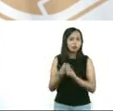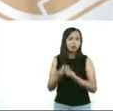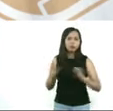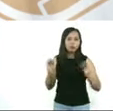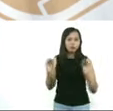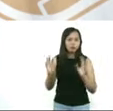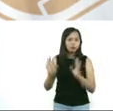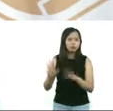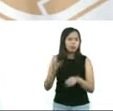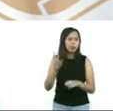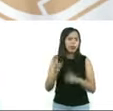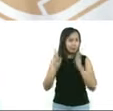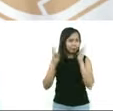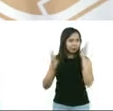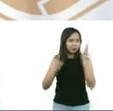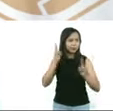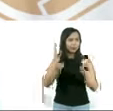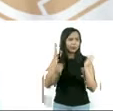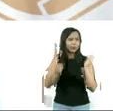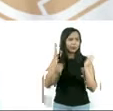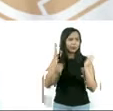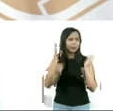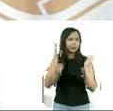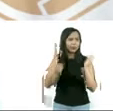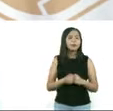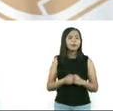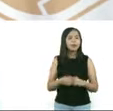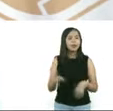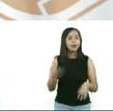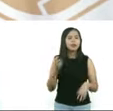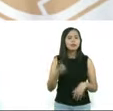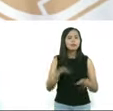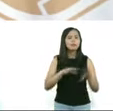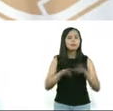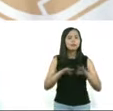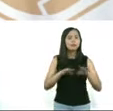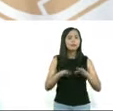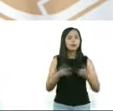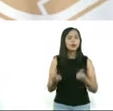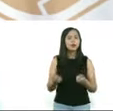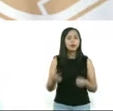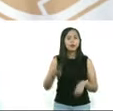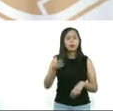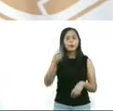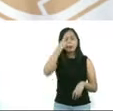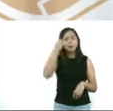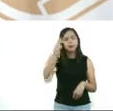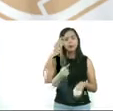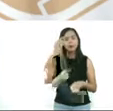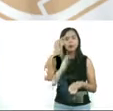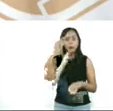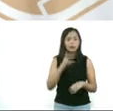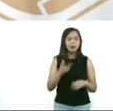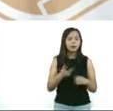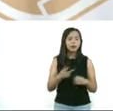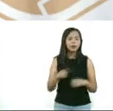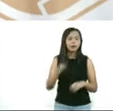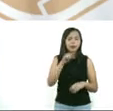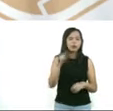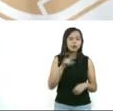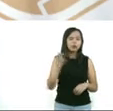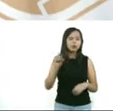y es parte de este trabajo que vamos a hacer o que estamos haciendo de renovación